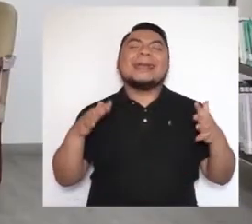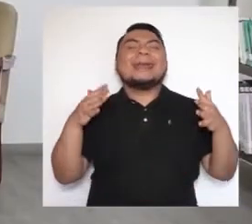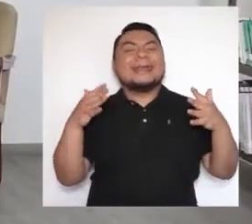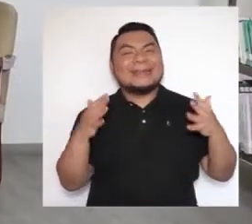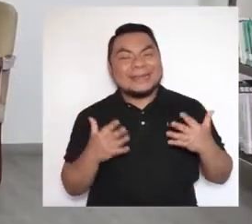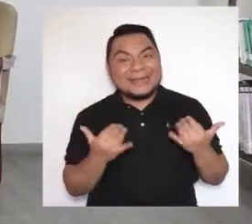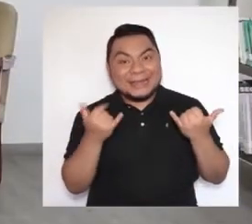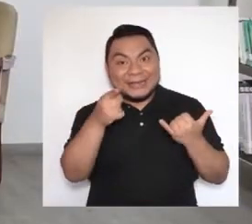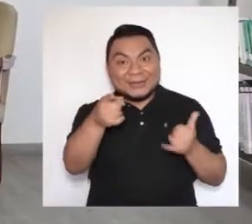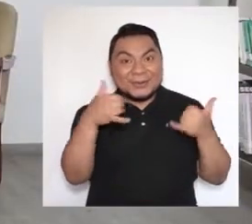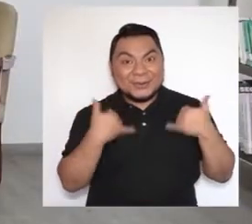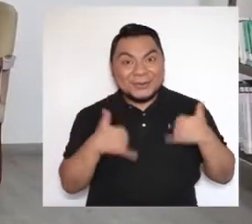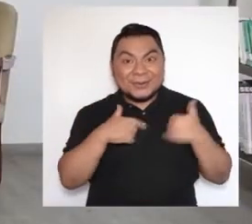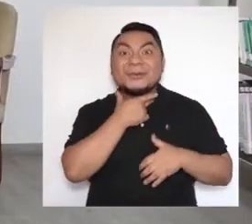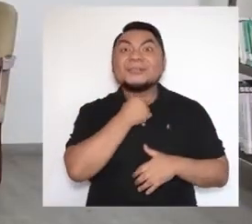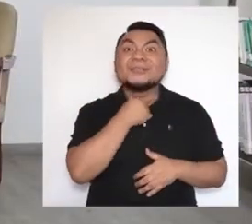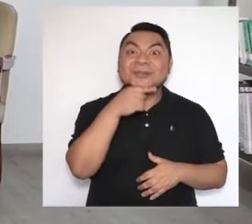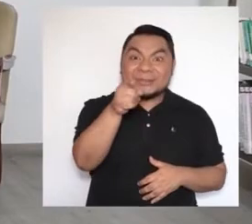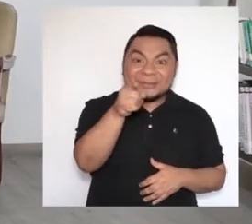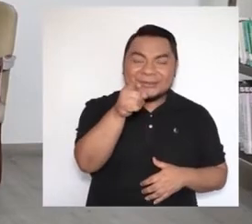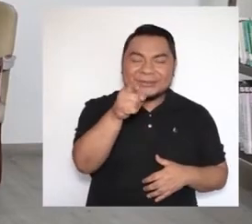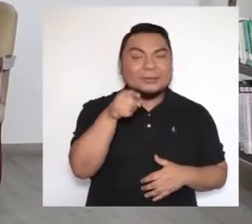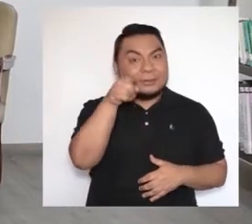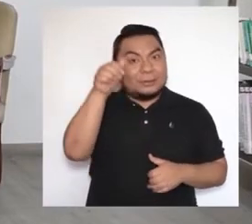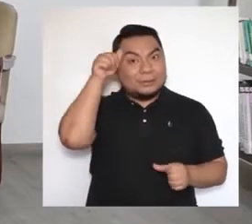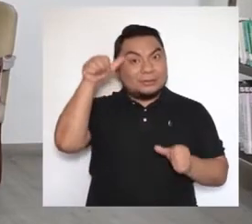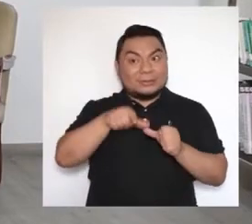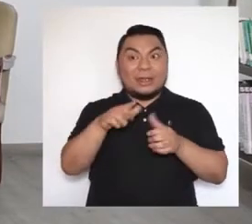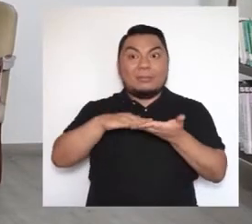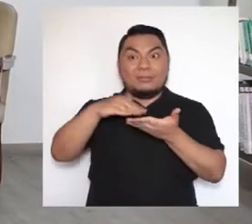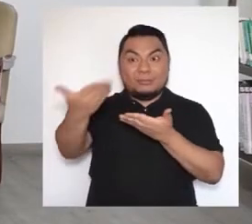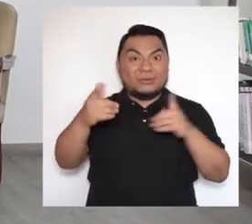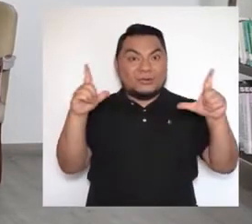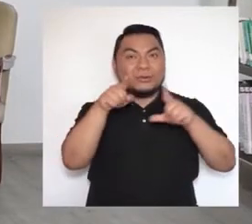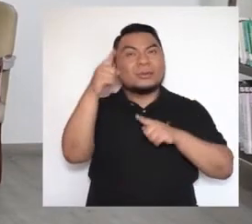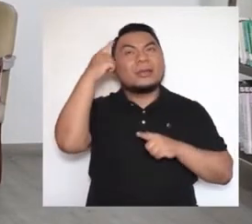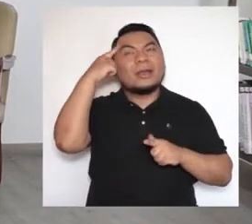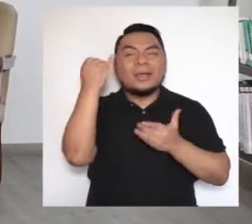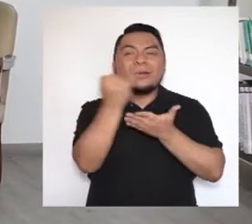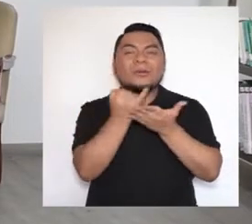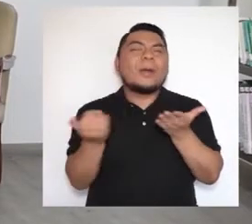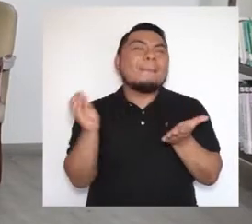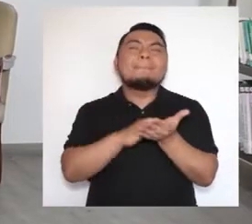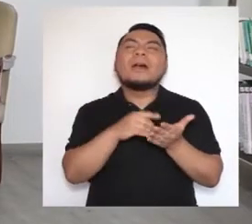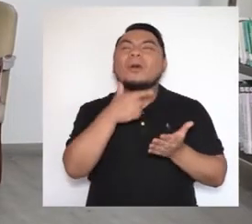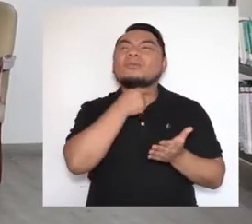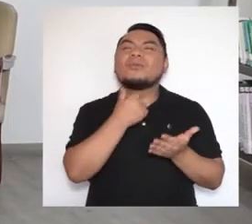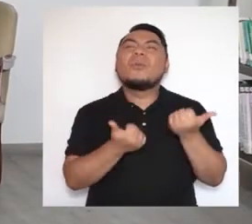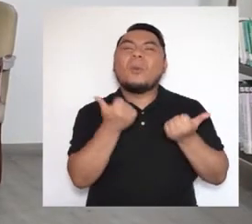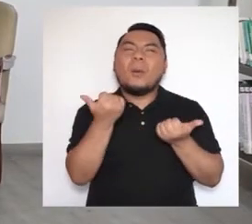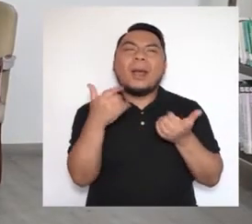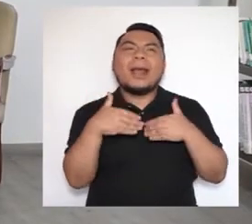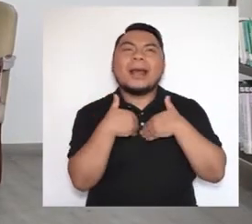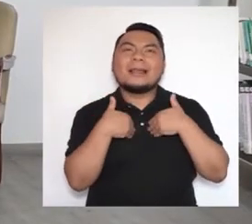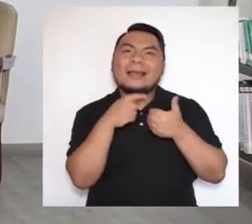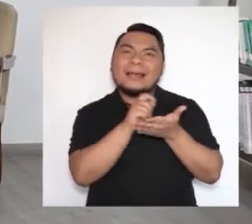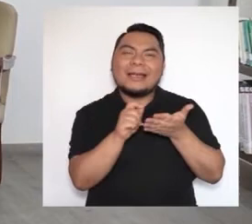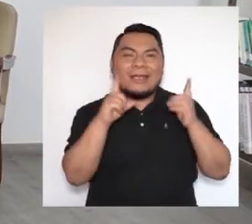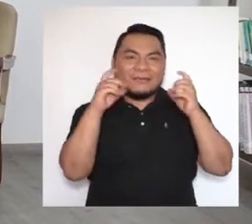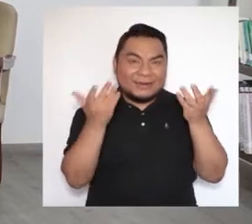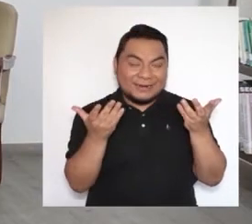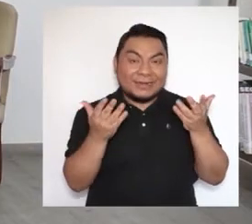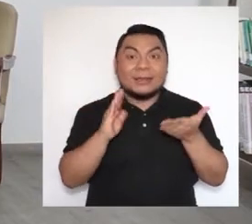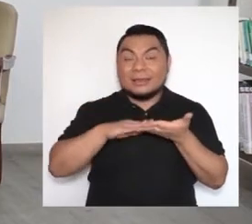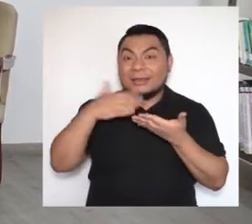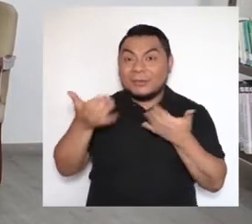¡Uy! ¿Les gustó el juego? Recuerden que después del programa pueden dibujar lo que más les gustó. Y además,